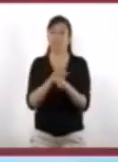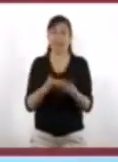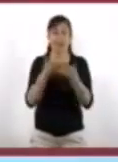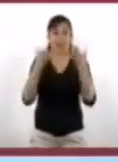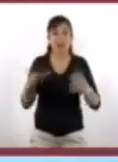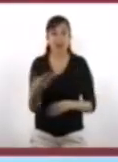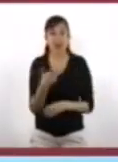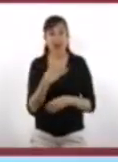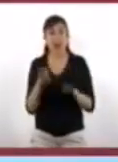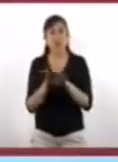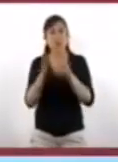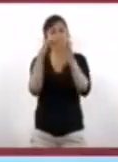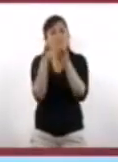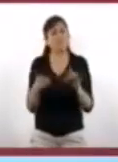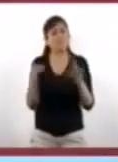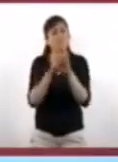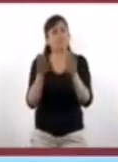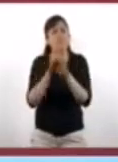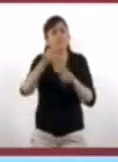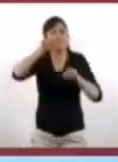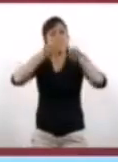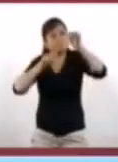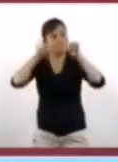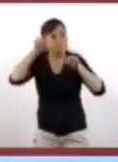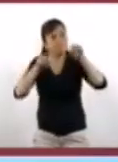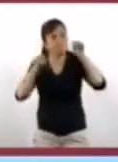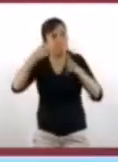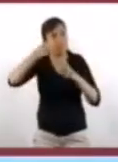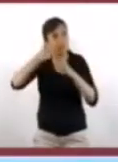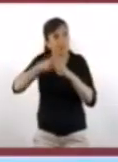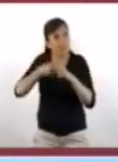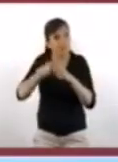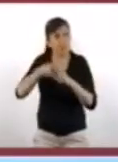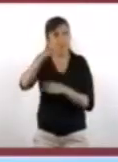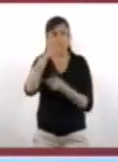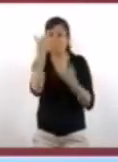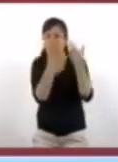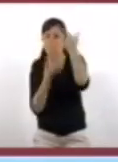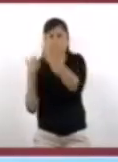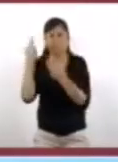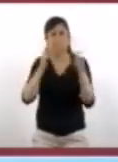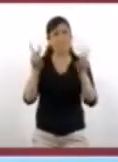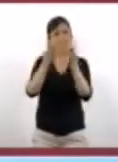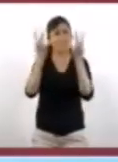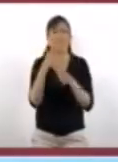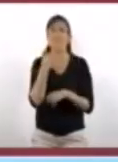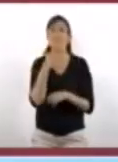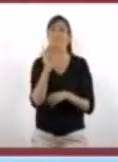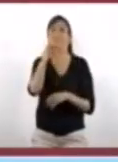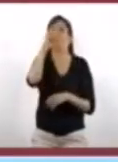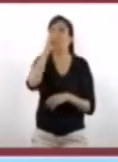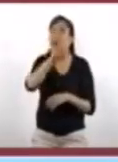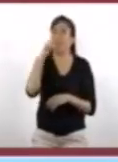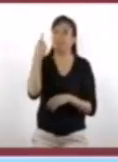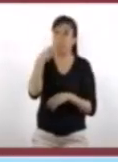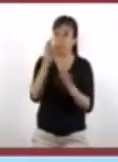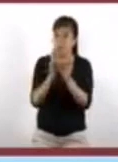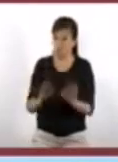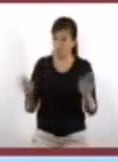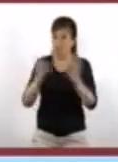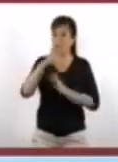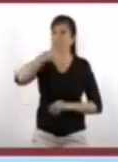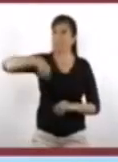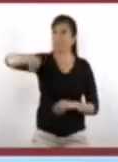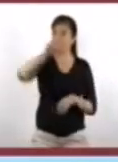porque tendremos una introducción a la estadística. Para ello, analizaremos un tema muy sencillo, pero esencial